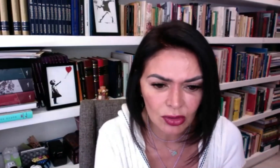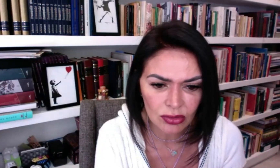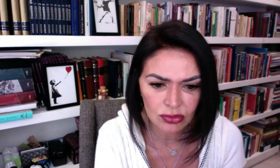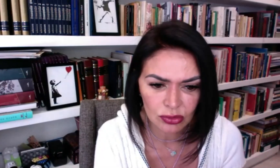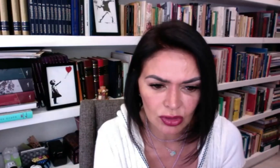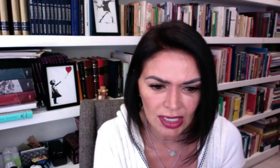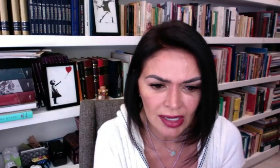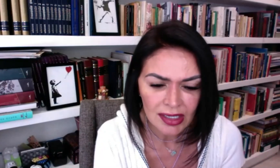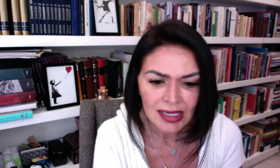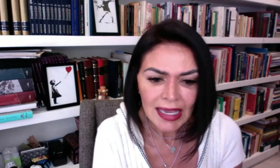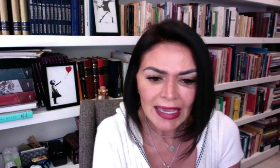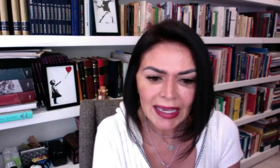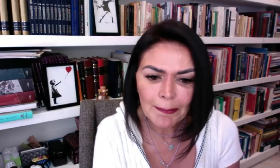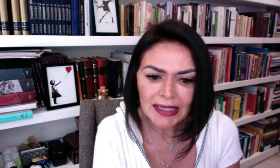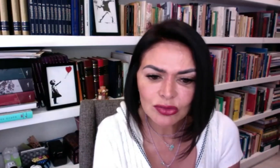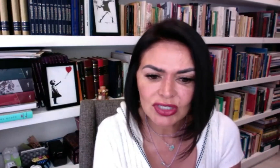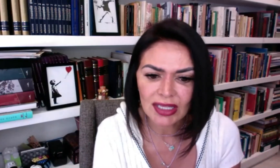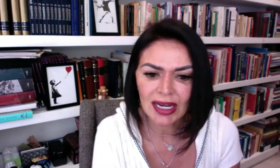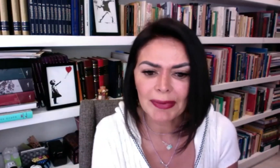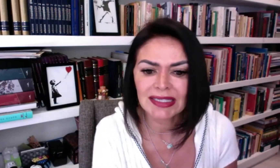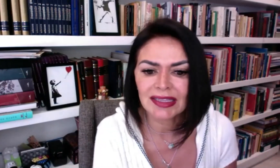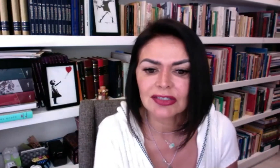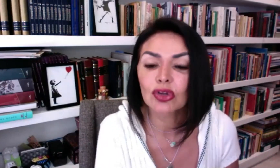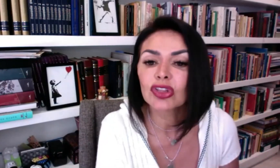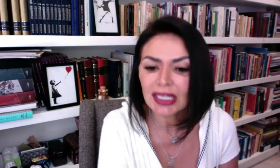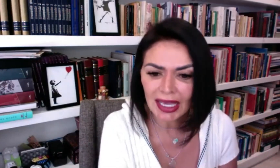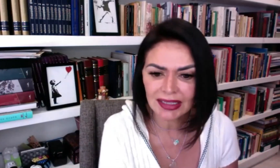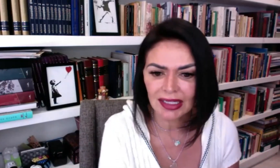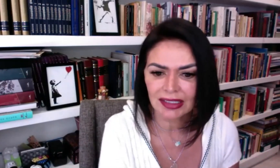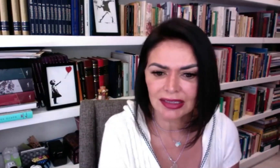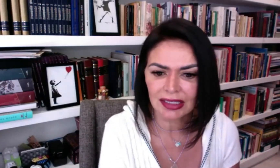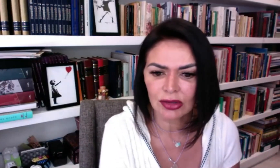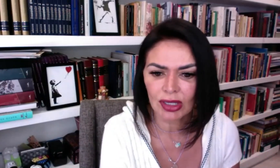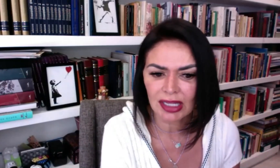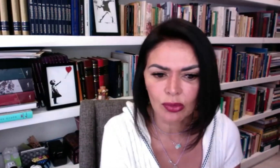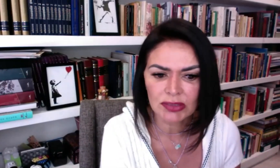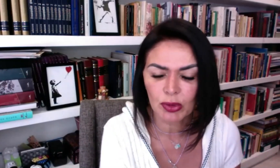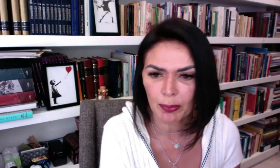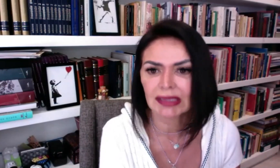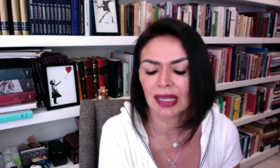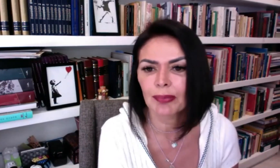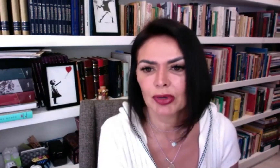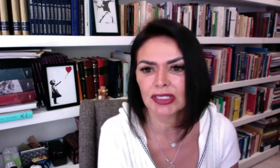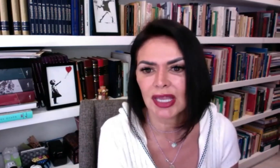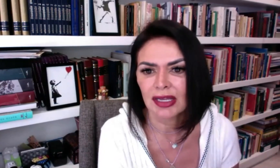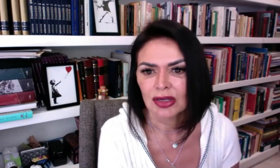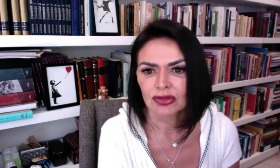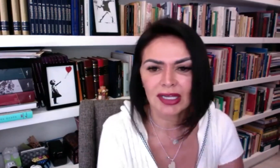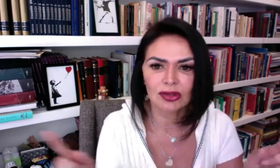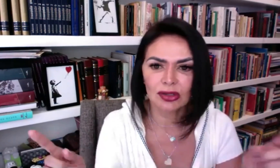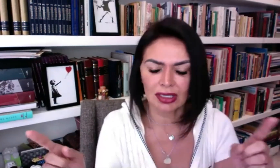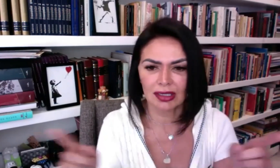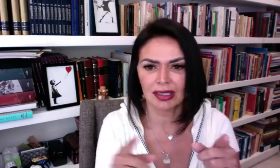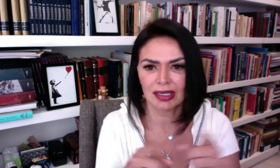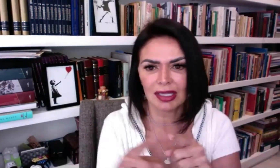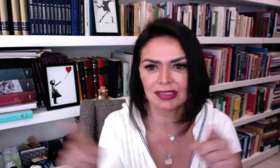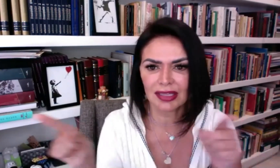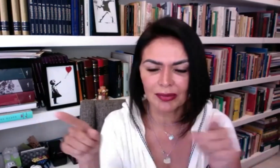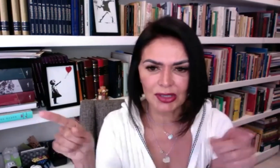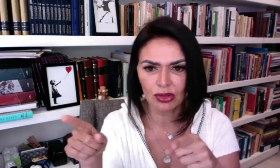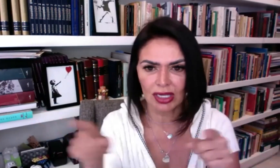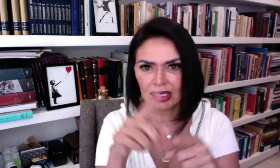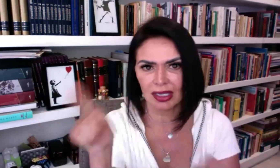resistencia. nos explicó en cuanto el policía agarra al presunto delincuente